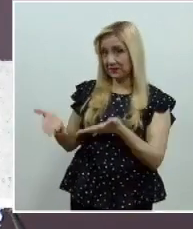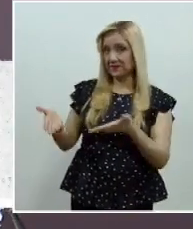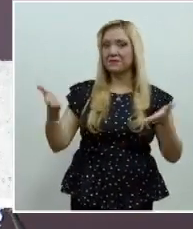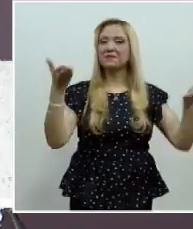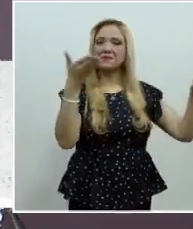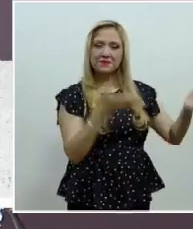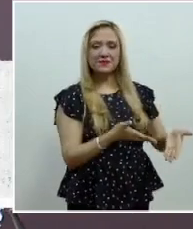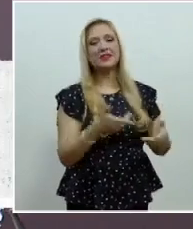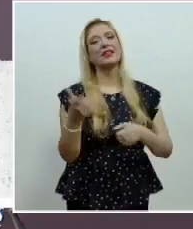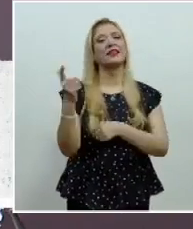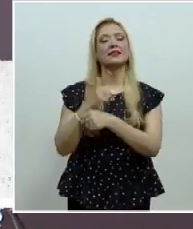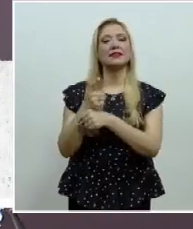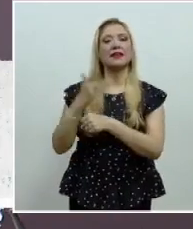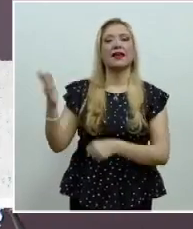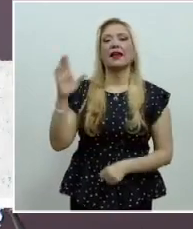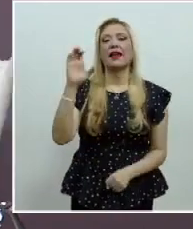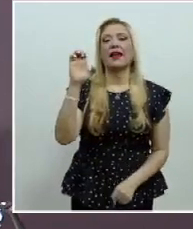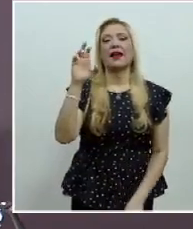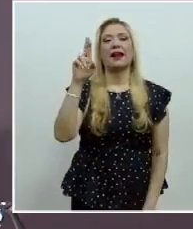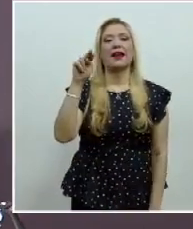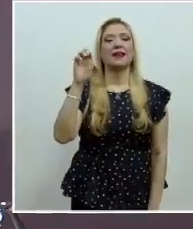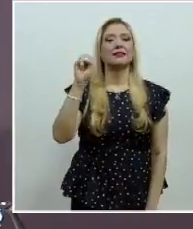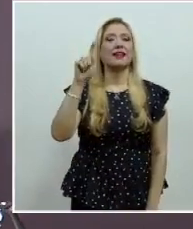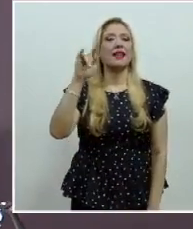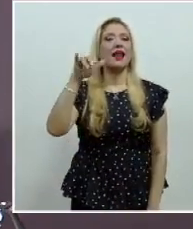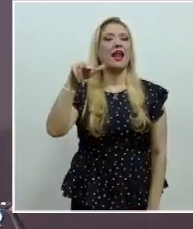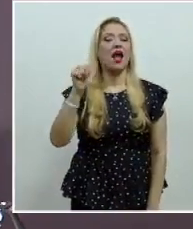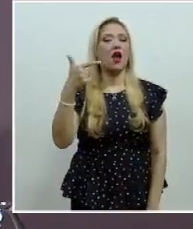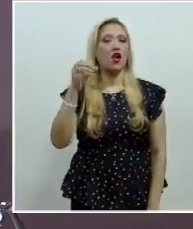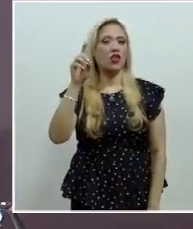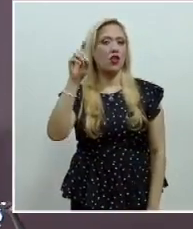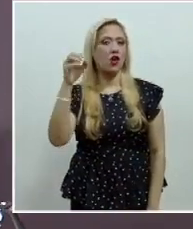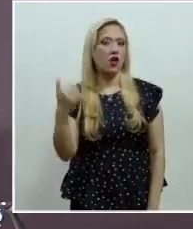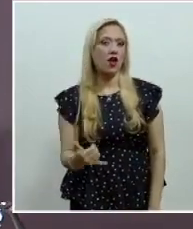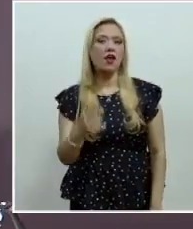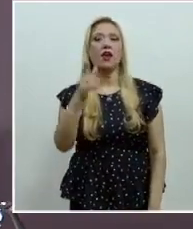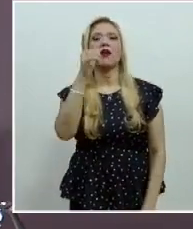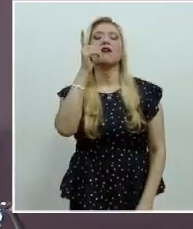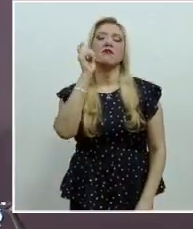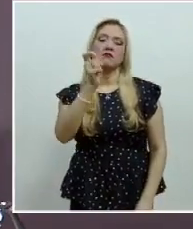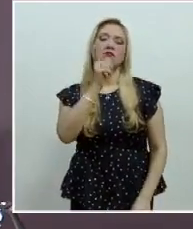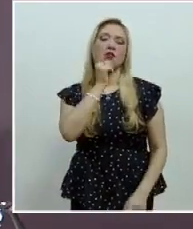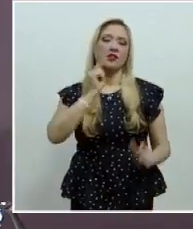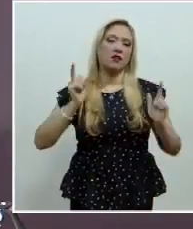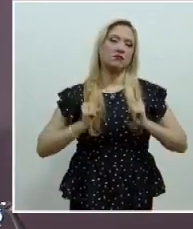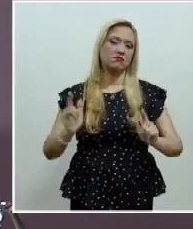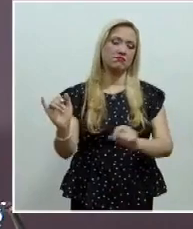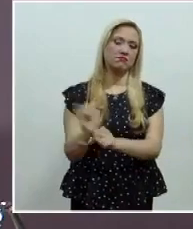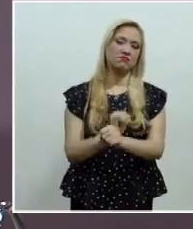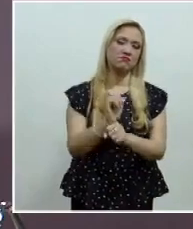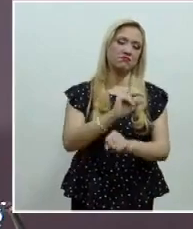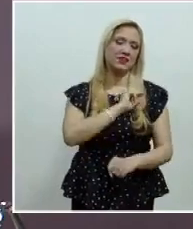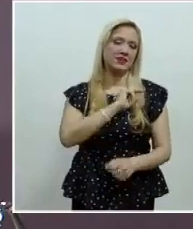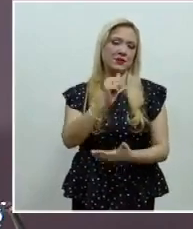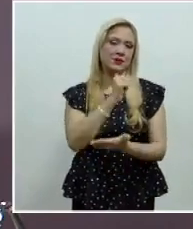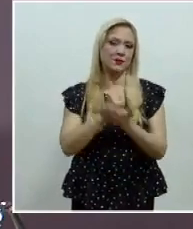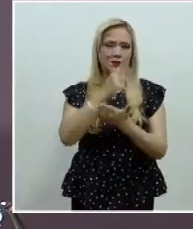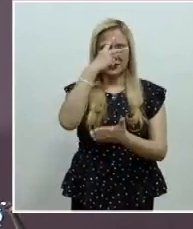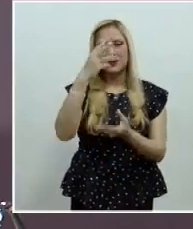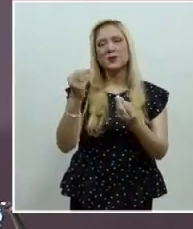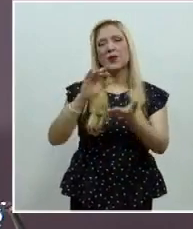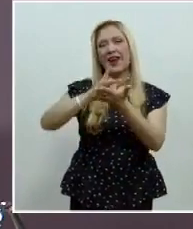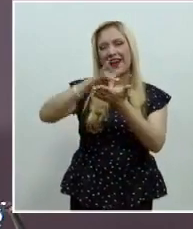Nos acompaña la licenciada Ernestina Godoy Ramos, fiscal general de justicia de la Ciudad de México. Fiscal, gracias